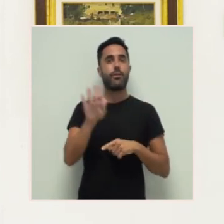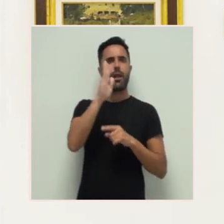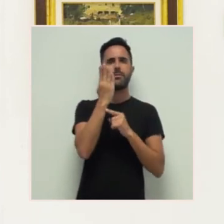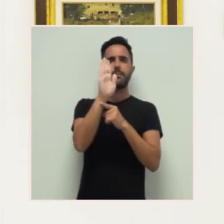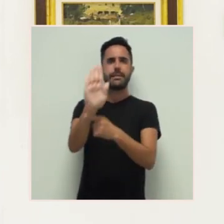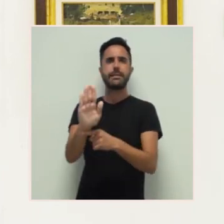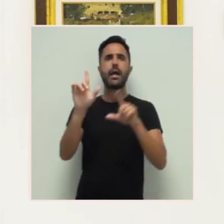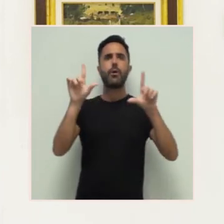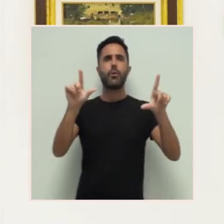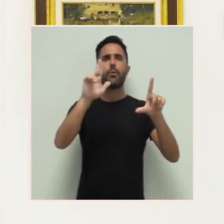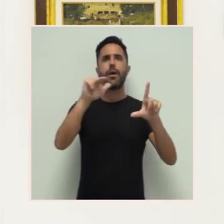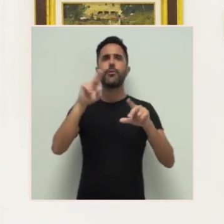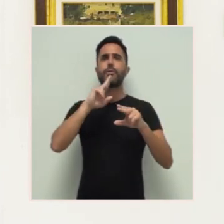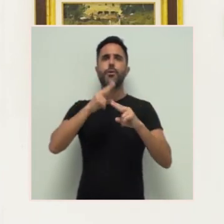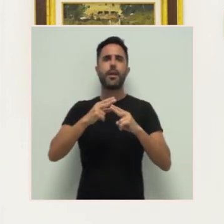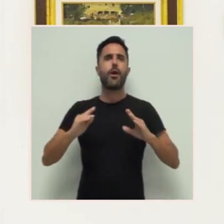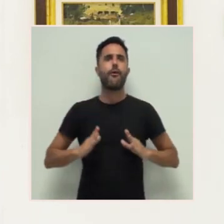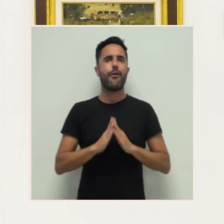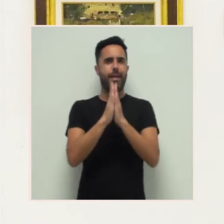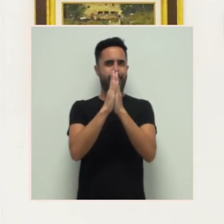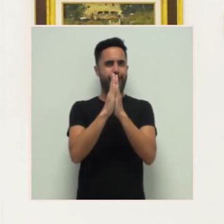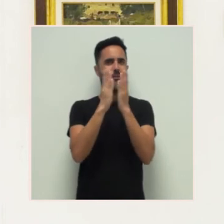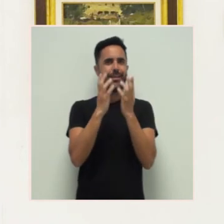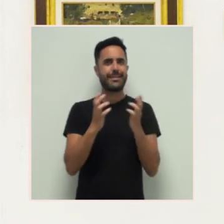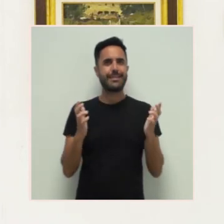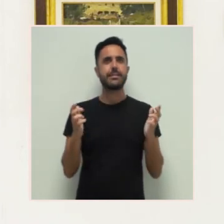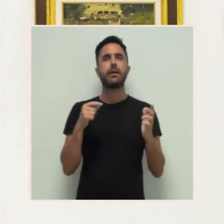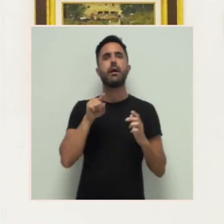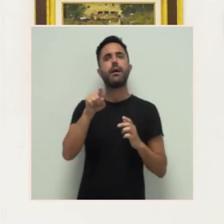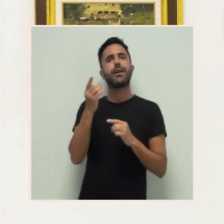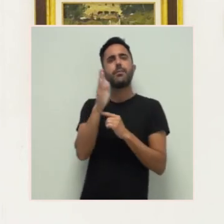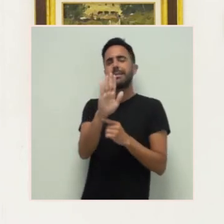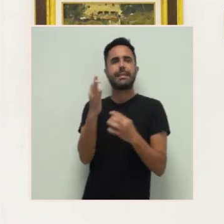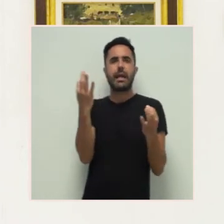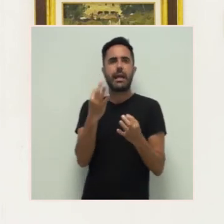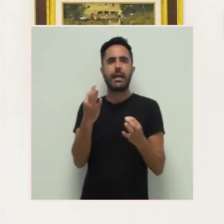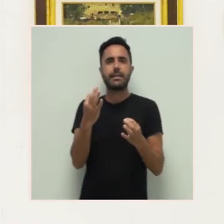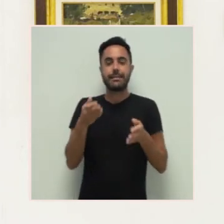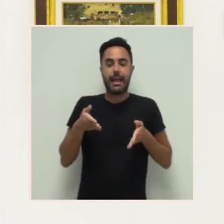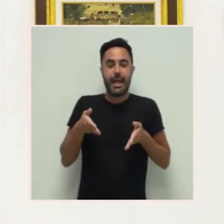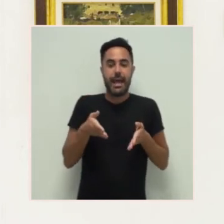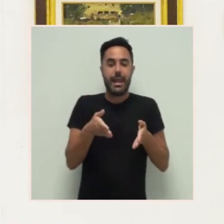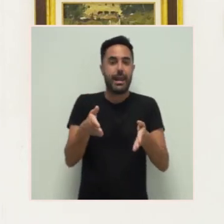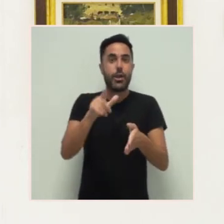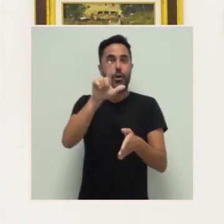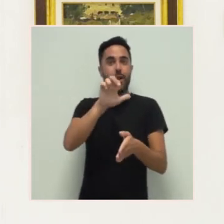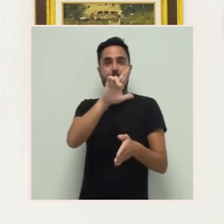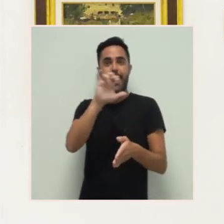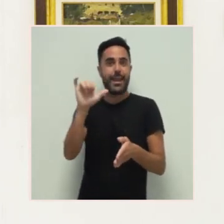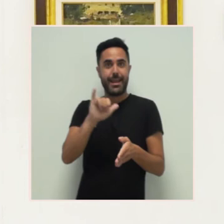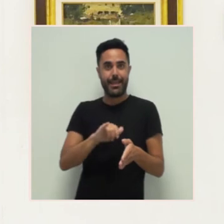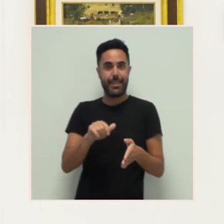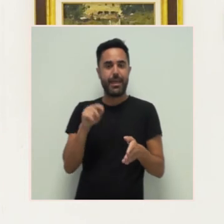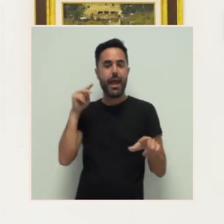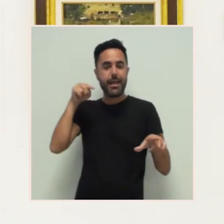Oracións, en a que realmente o que representa é o reflexo da Basílica de Santa María e do barrio da Moureira nas augas